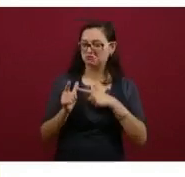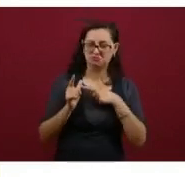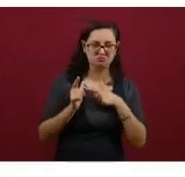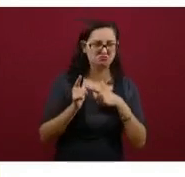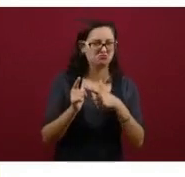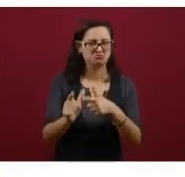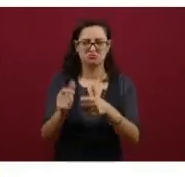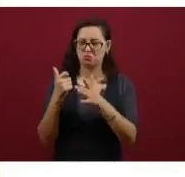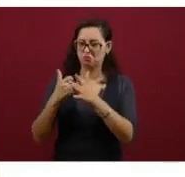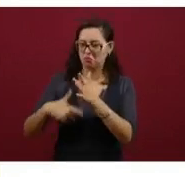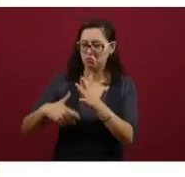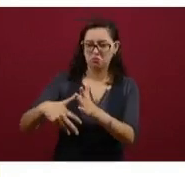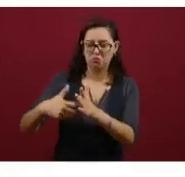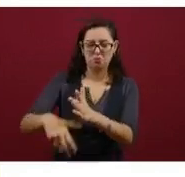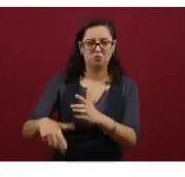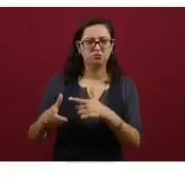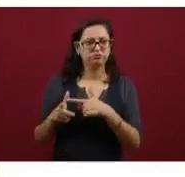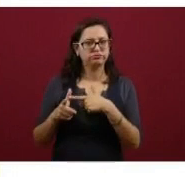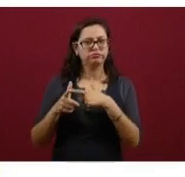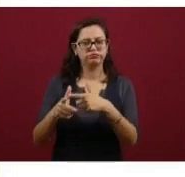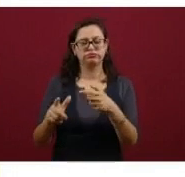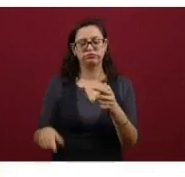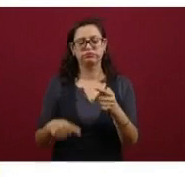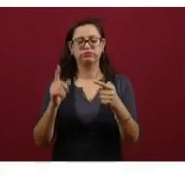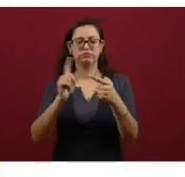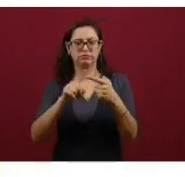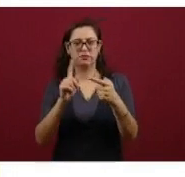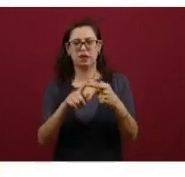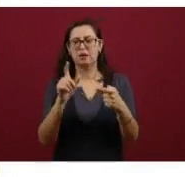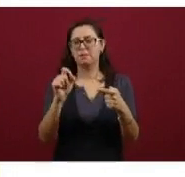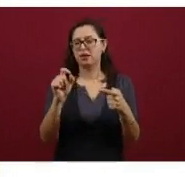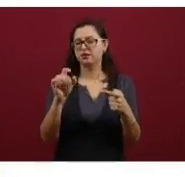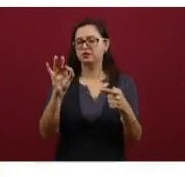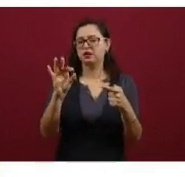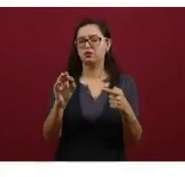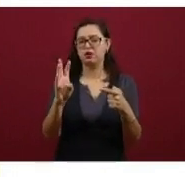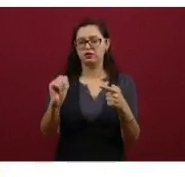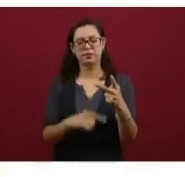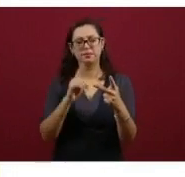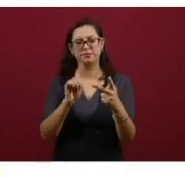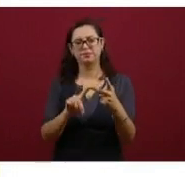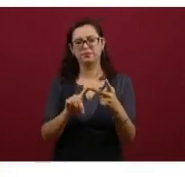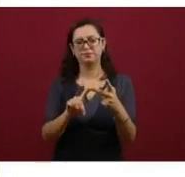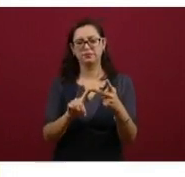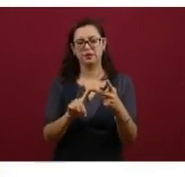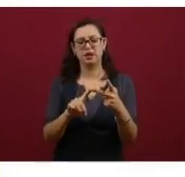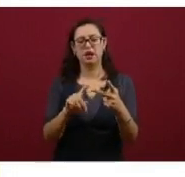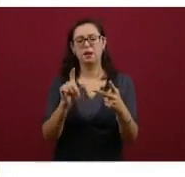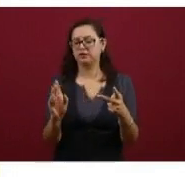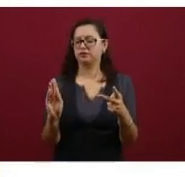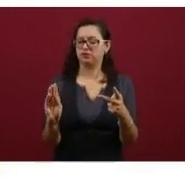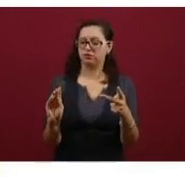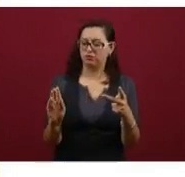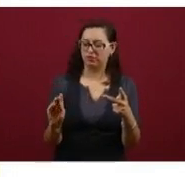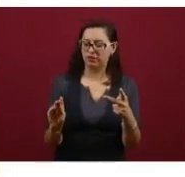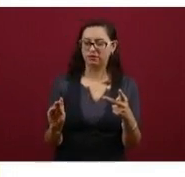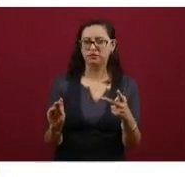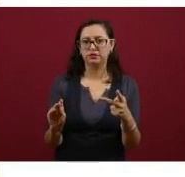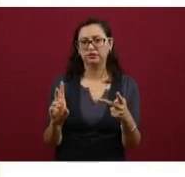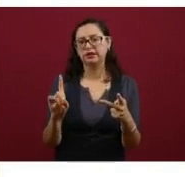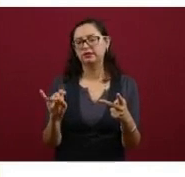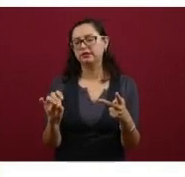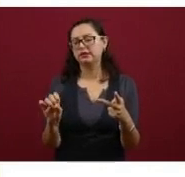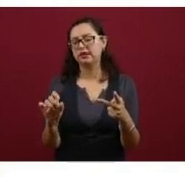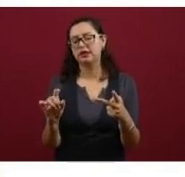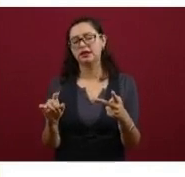lo largo de estos ejercicios, que está con 20 pesos 49 centavos el premium, está 20.90 el litro de